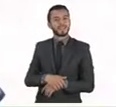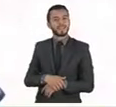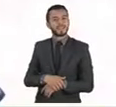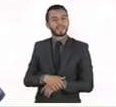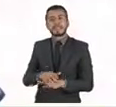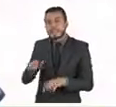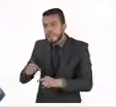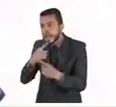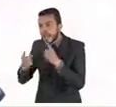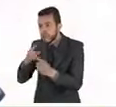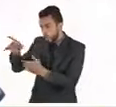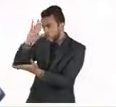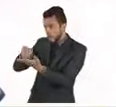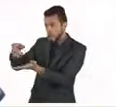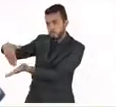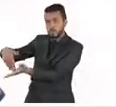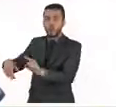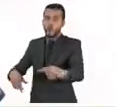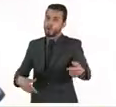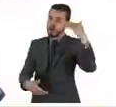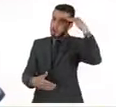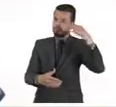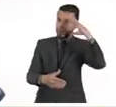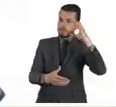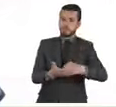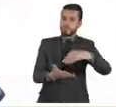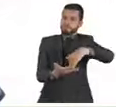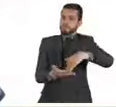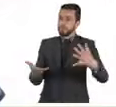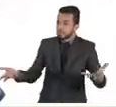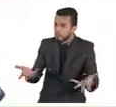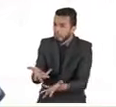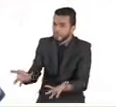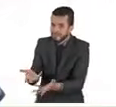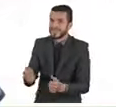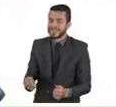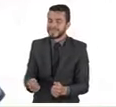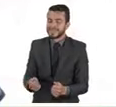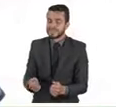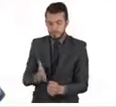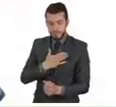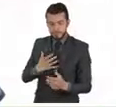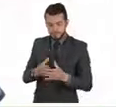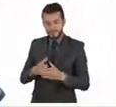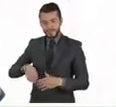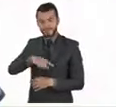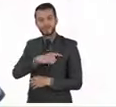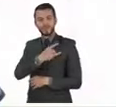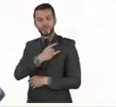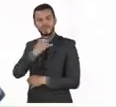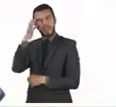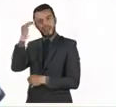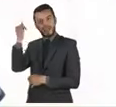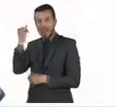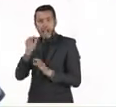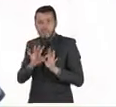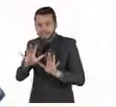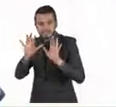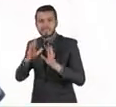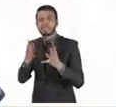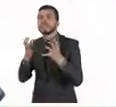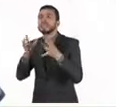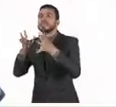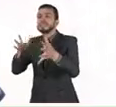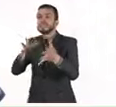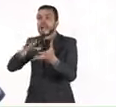presentar diferentes posiciones y para hacer algo que nos parece y ha sido siempre como el fundamento de todo este ejercicio de las universidades, que